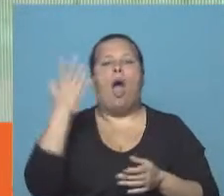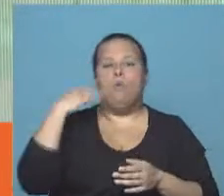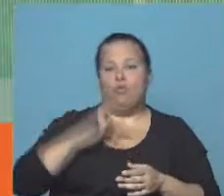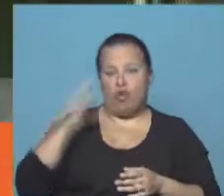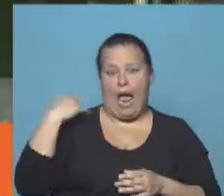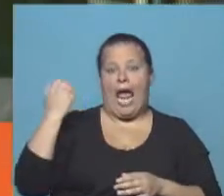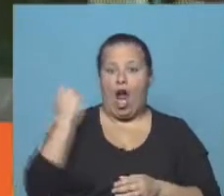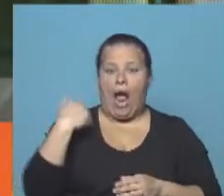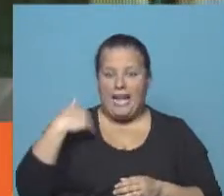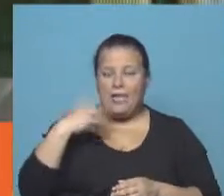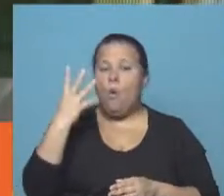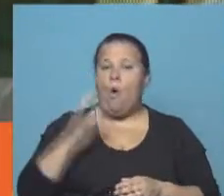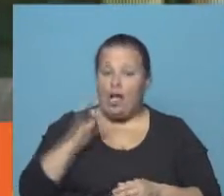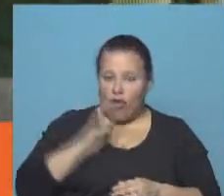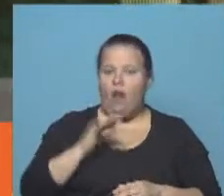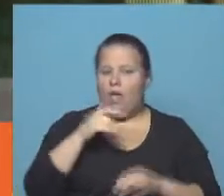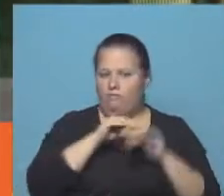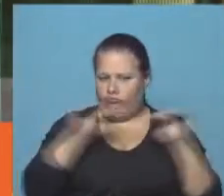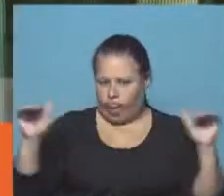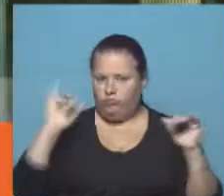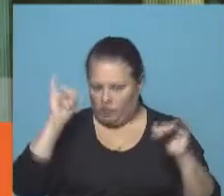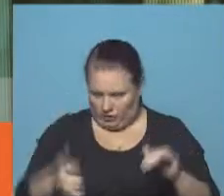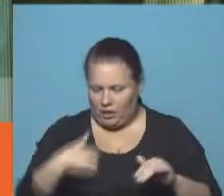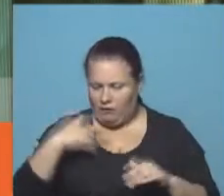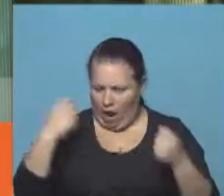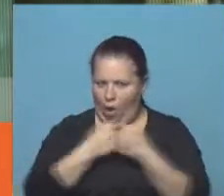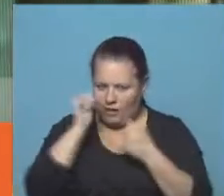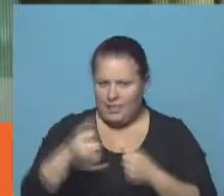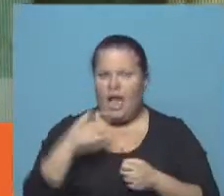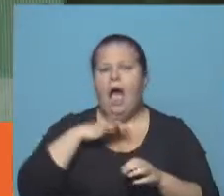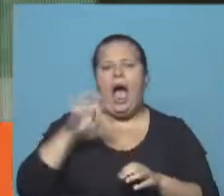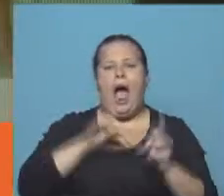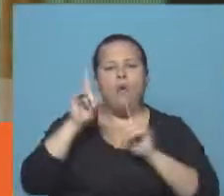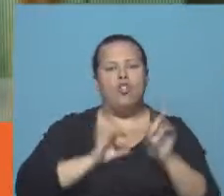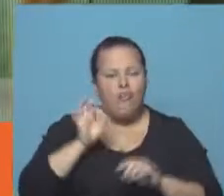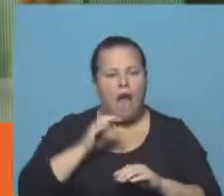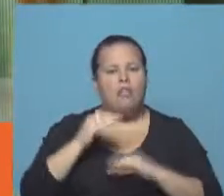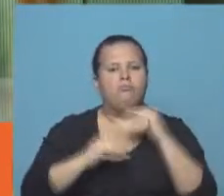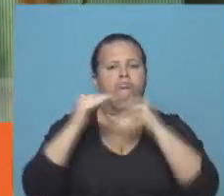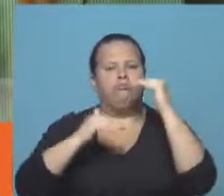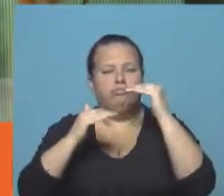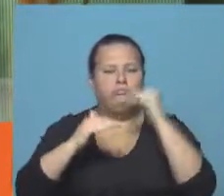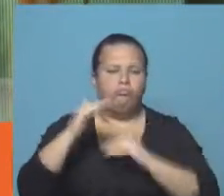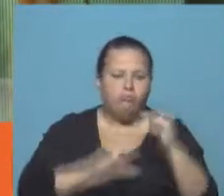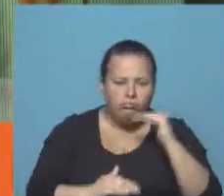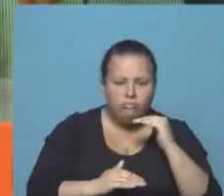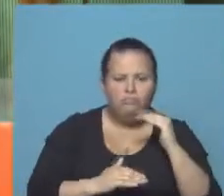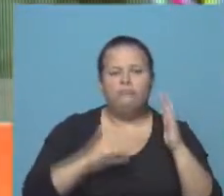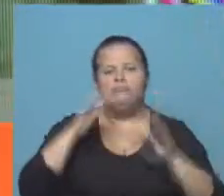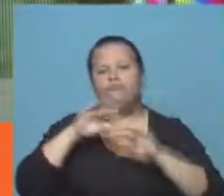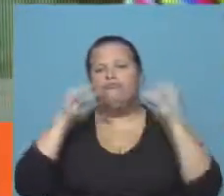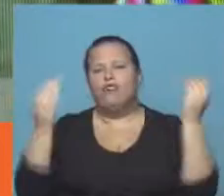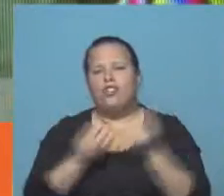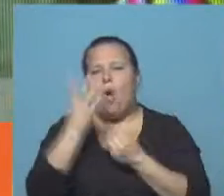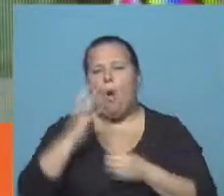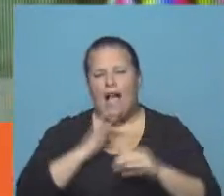años, la economía argentina, los últimos 4 años, está en una situación de estancamiento. Si vos mirás, hubo años donde la economía creció un poco, otros donde cayó un poco. En total, los